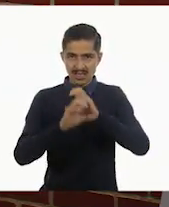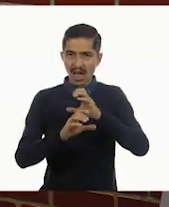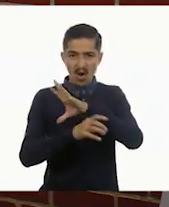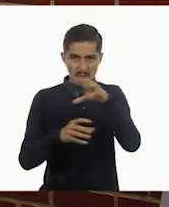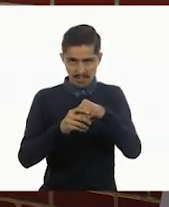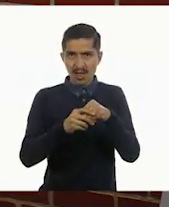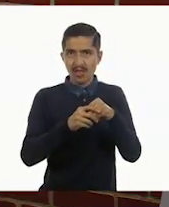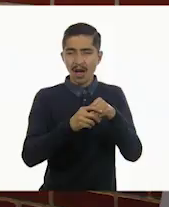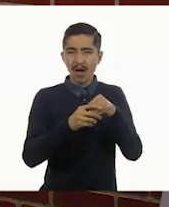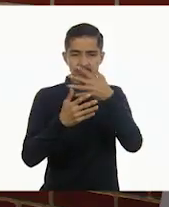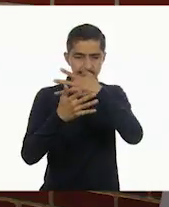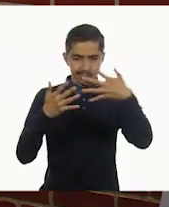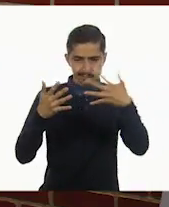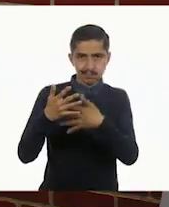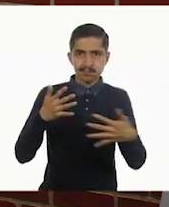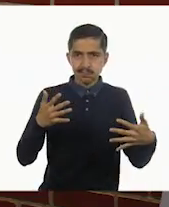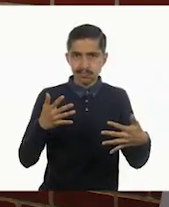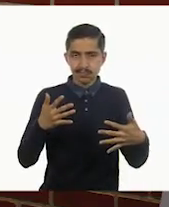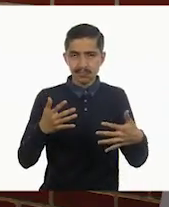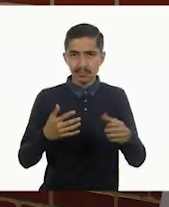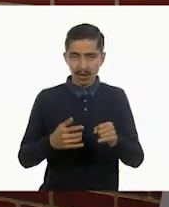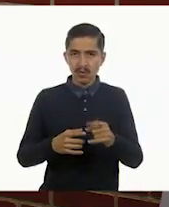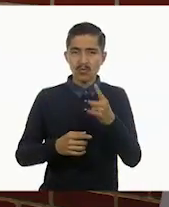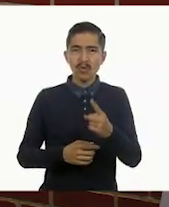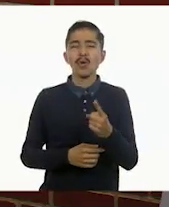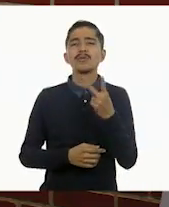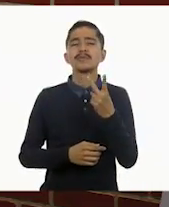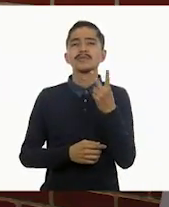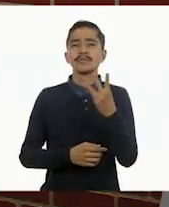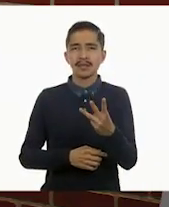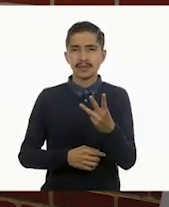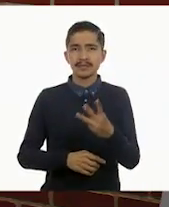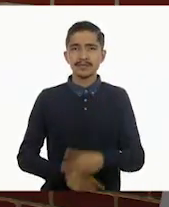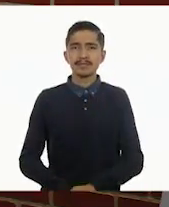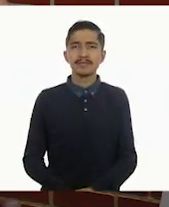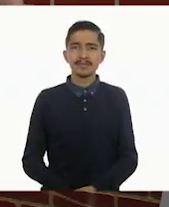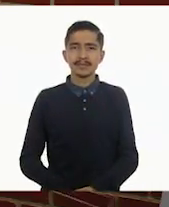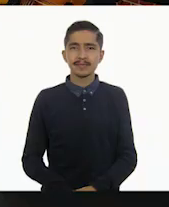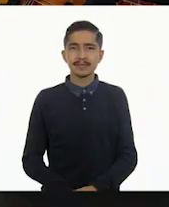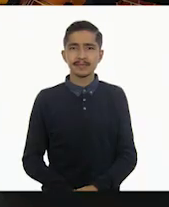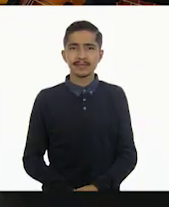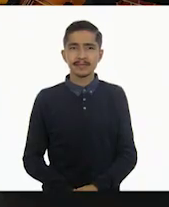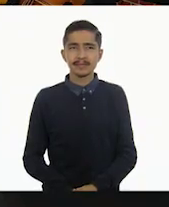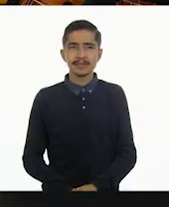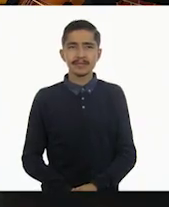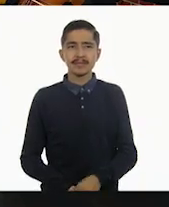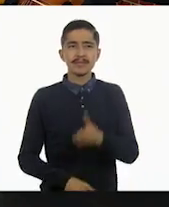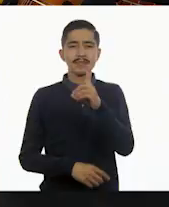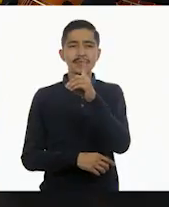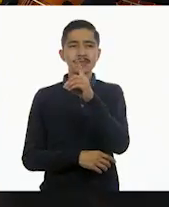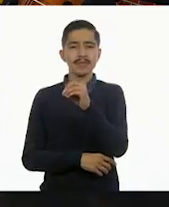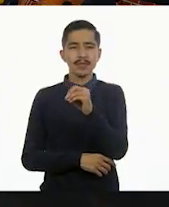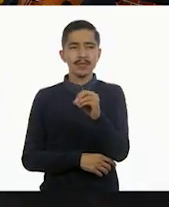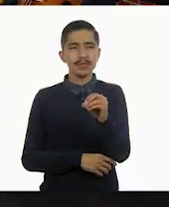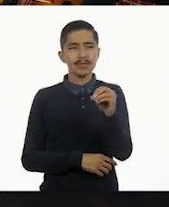abajo? Estoy seguro que sí. Un, dos, tres y... Do,